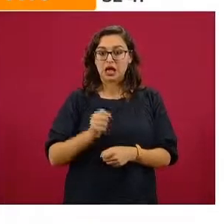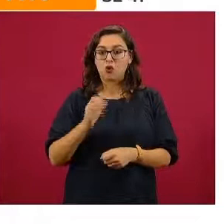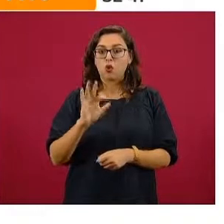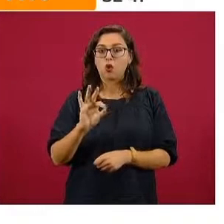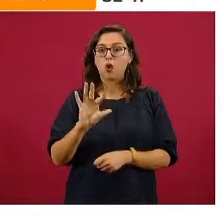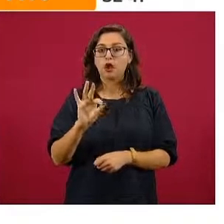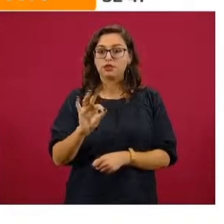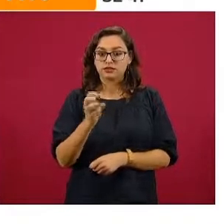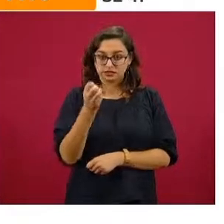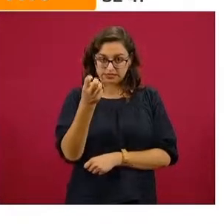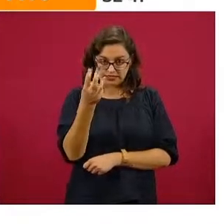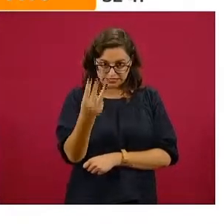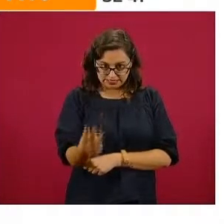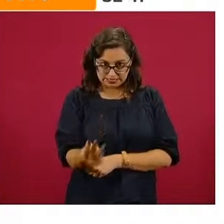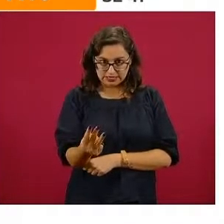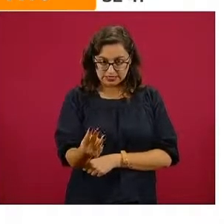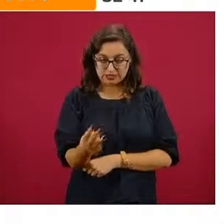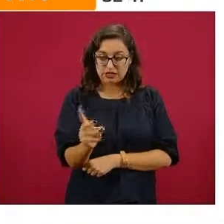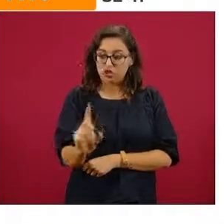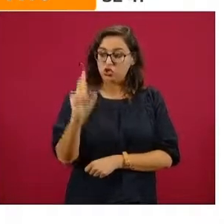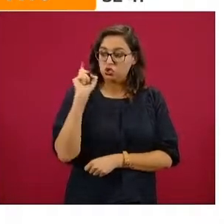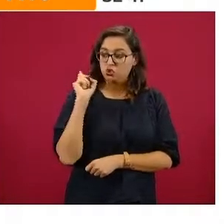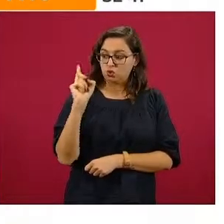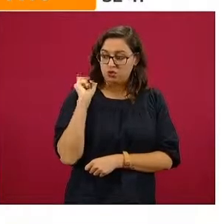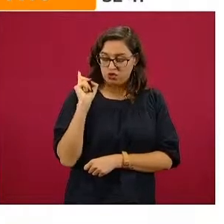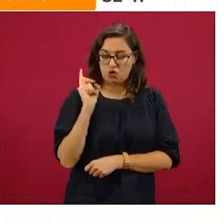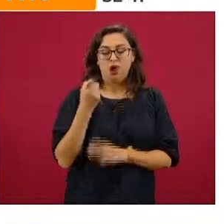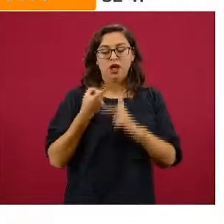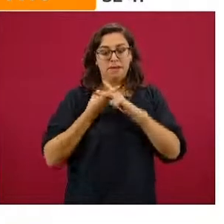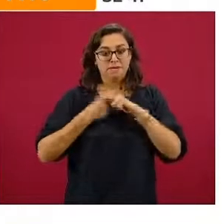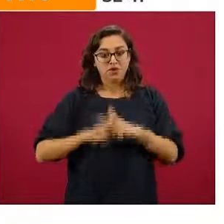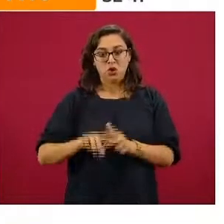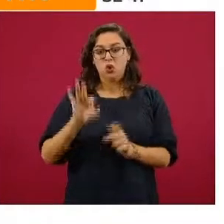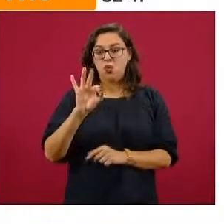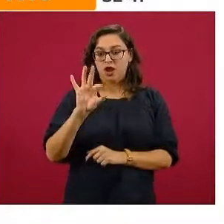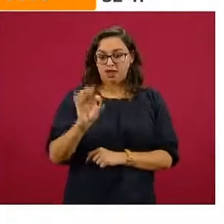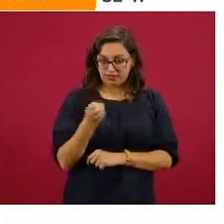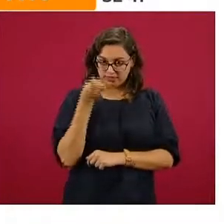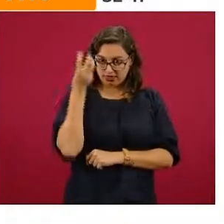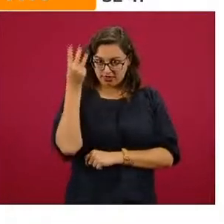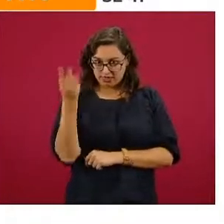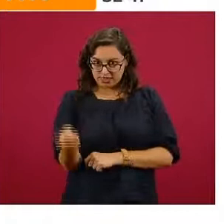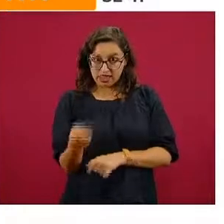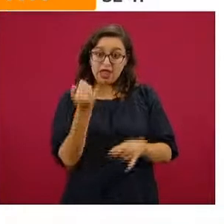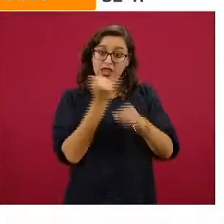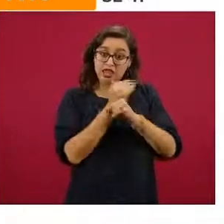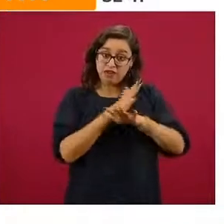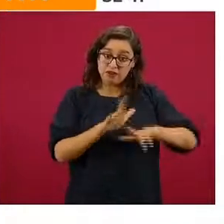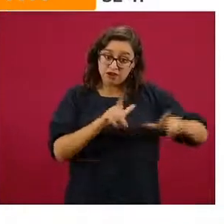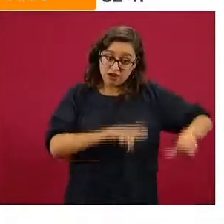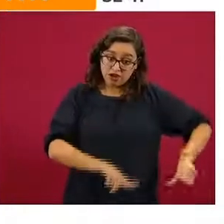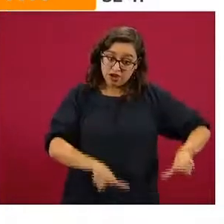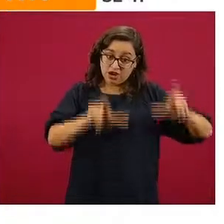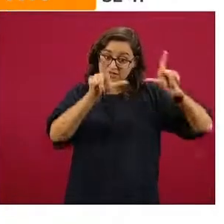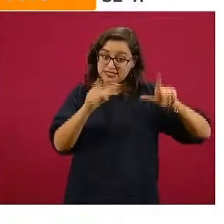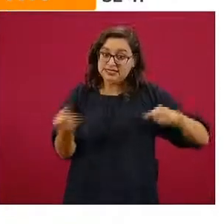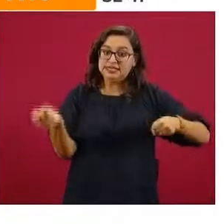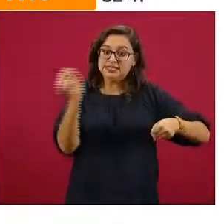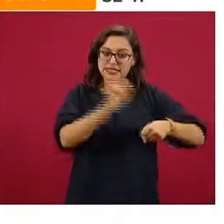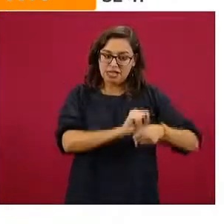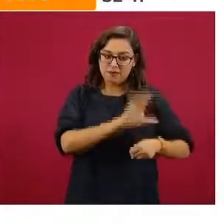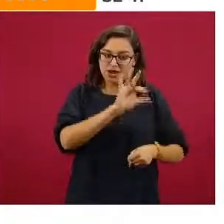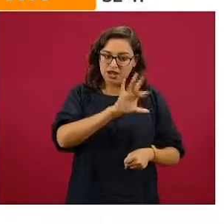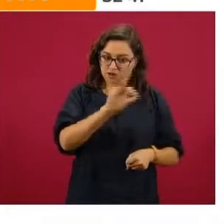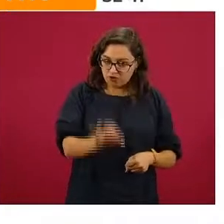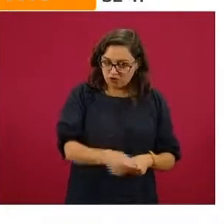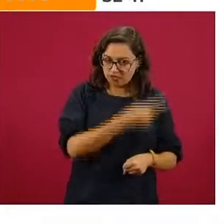momento, 43, empezó el domingo próximo pasado, en la información hasta la semana 41, múltiples veces